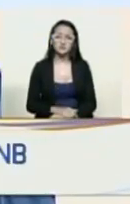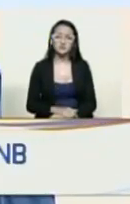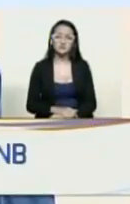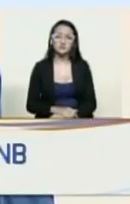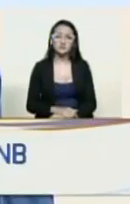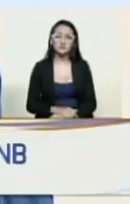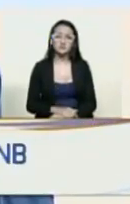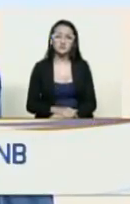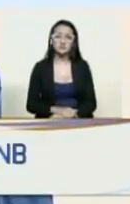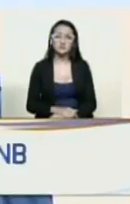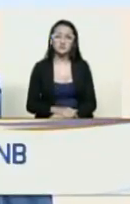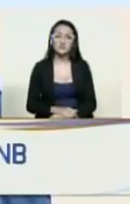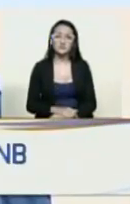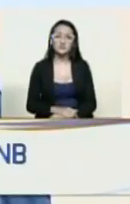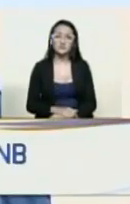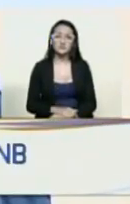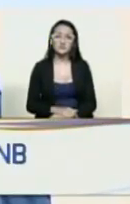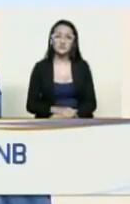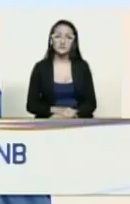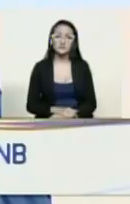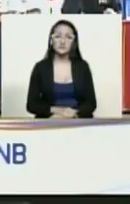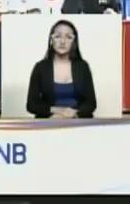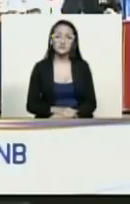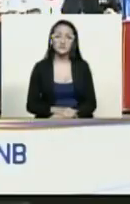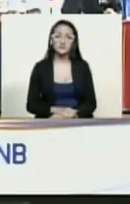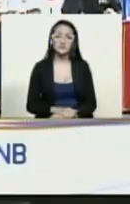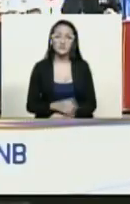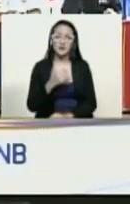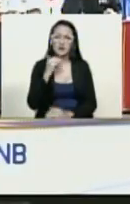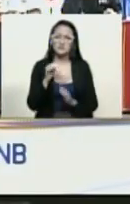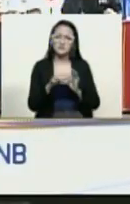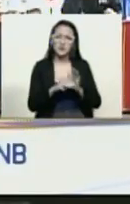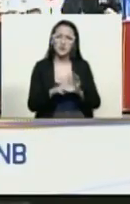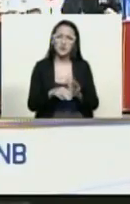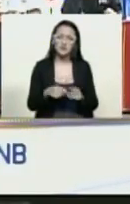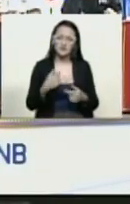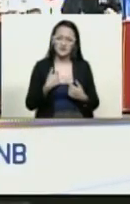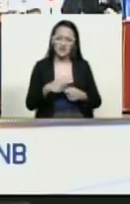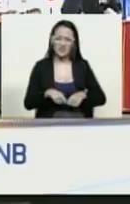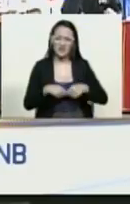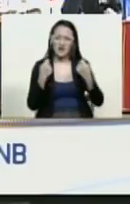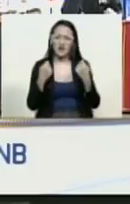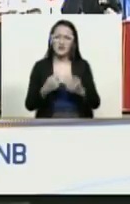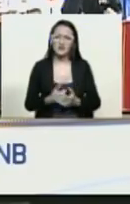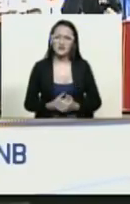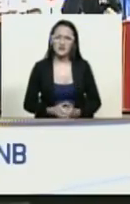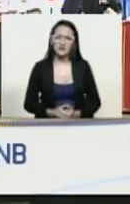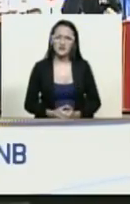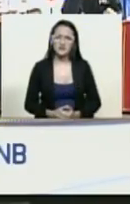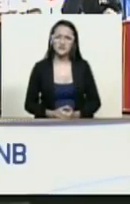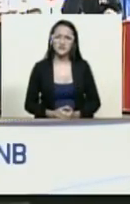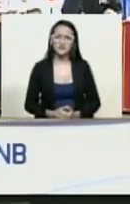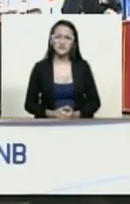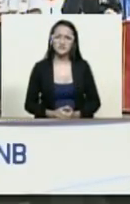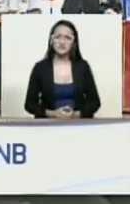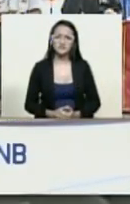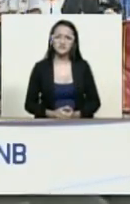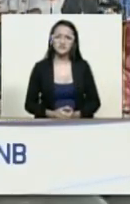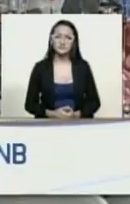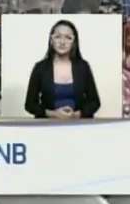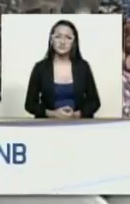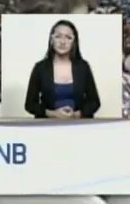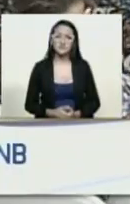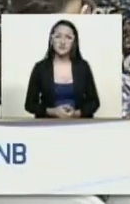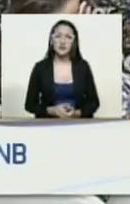¿verdad? Cuando dan de baja moral a alguien que se corrompe y se presta para proteger a